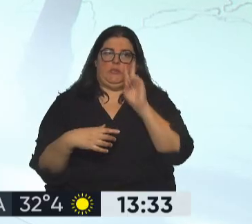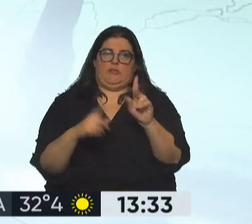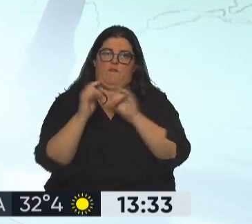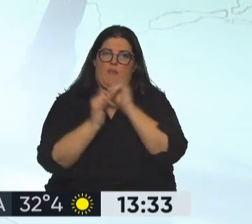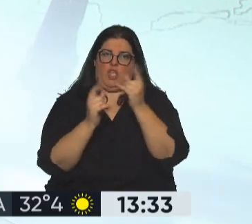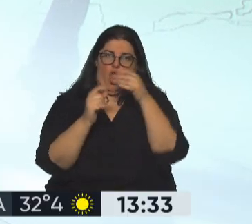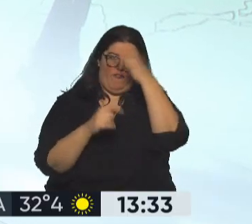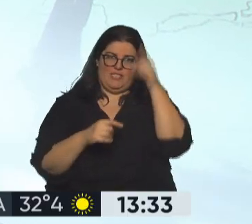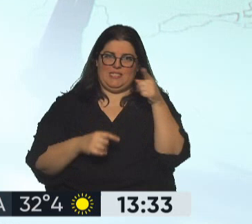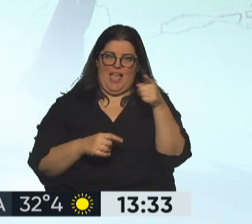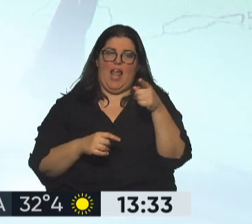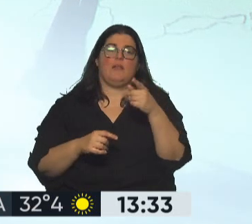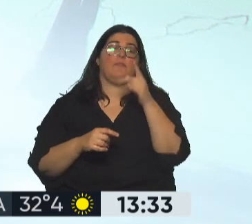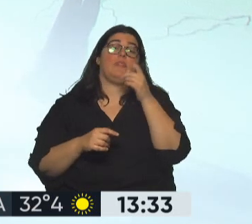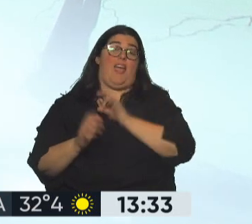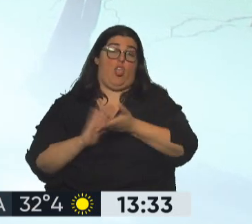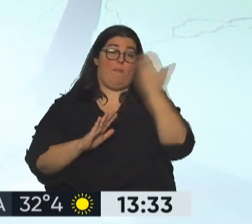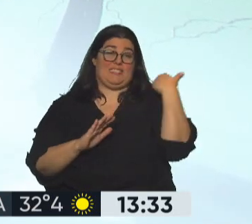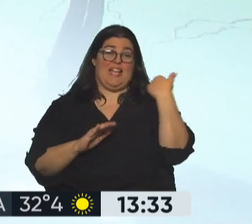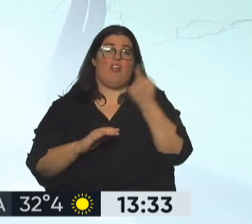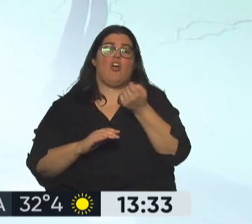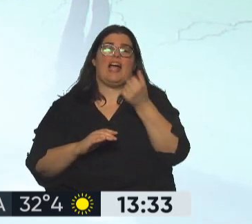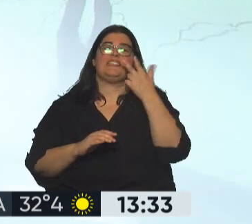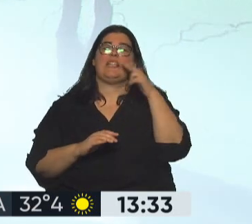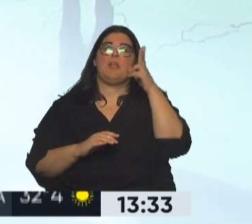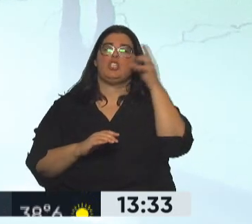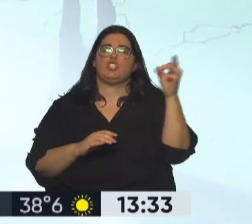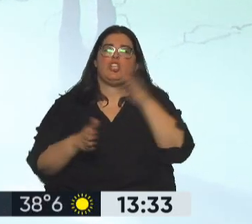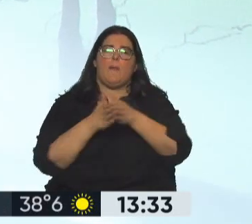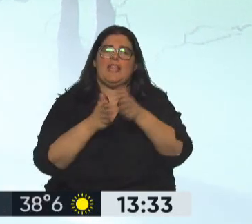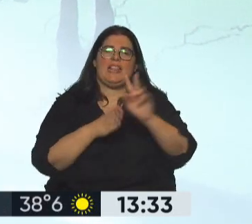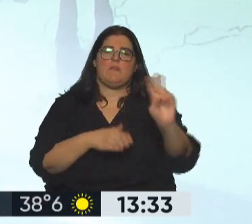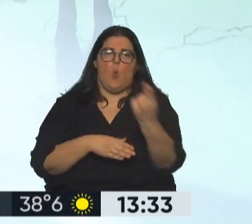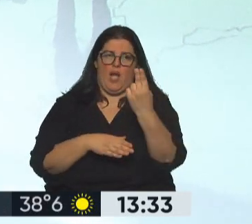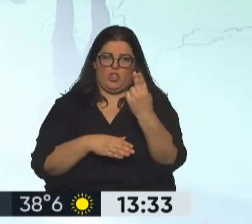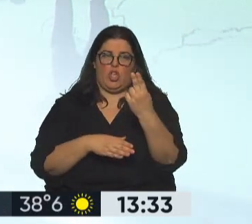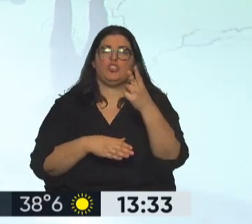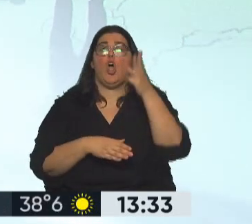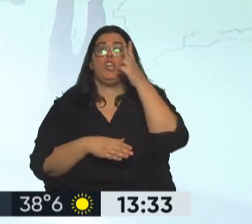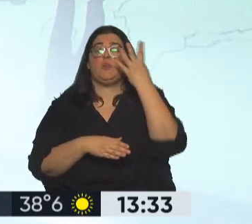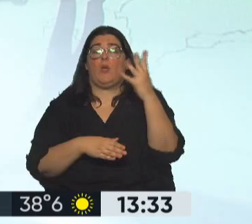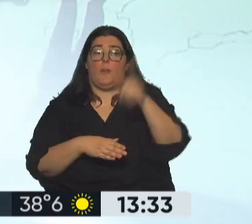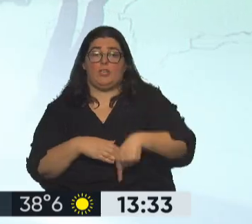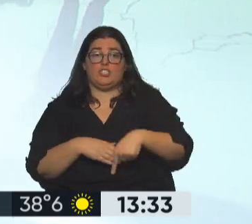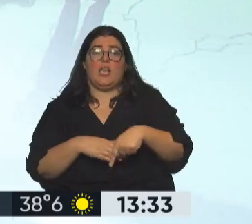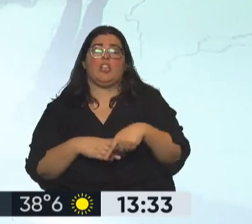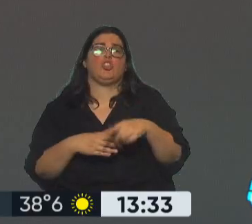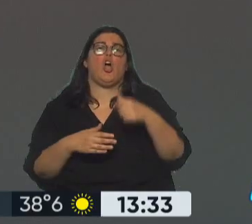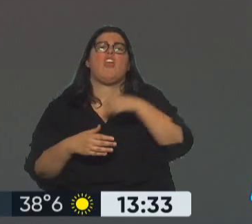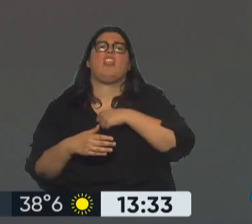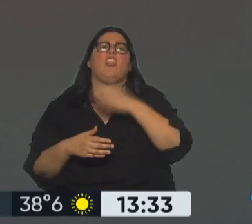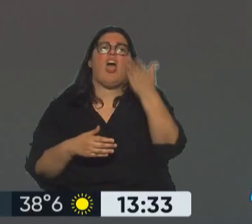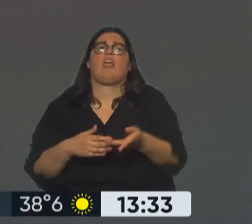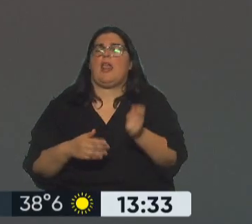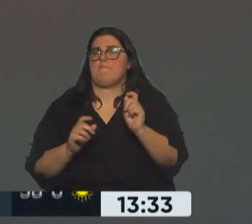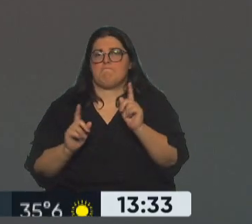ejemplo, en 2022, casi 3.800 migrantes muertos, el 84% no fue identificado.